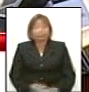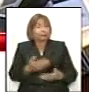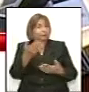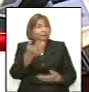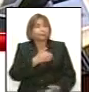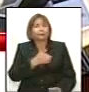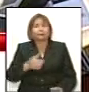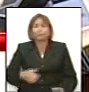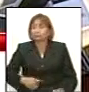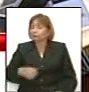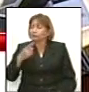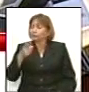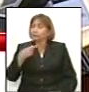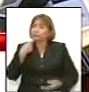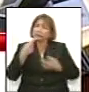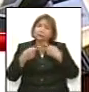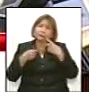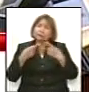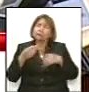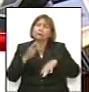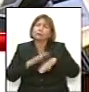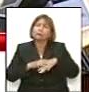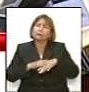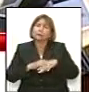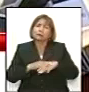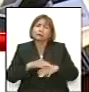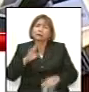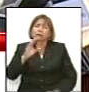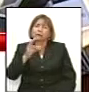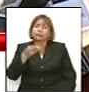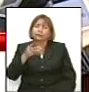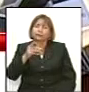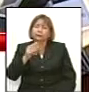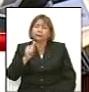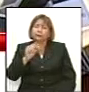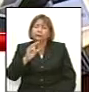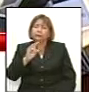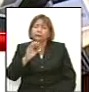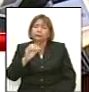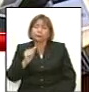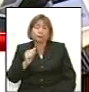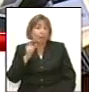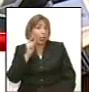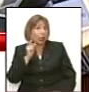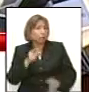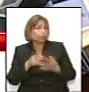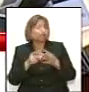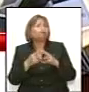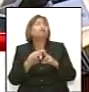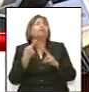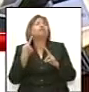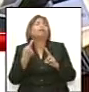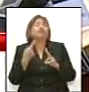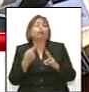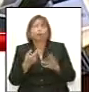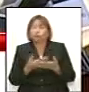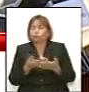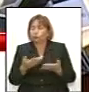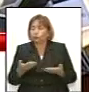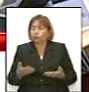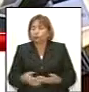Presidente, usted comentó también el tema de la Hacienda Punchauca. Ese ha sido uno de los elementos principales de nuestro